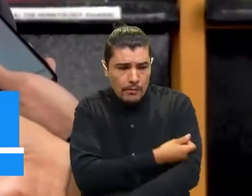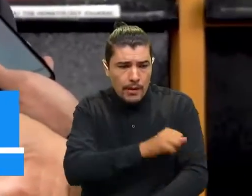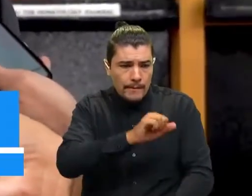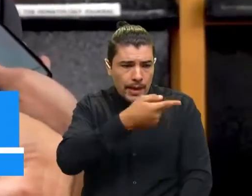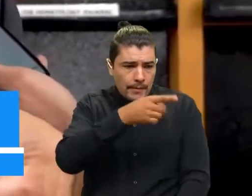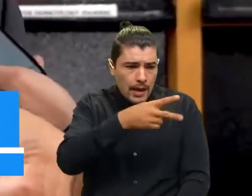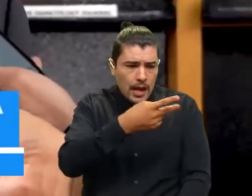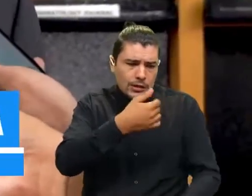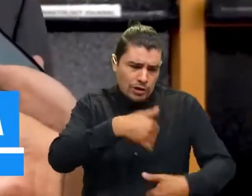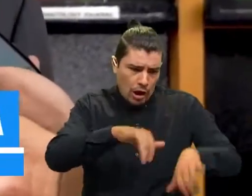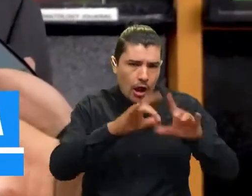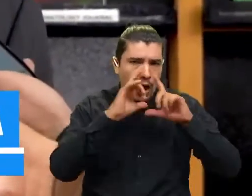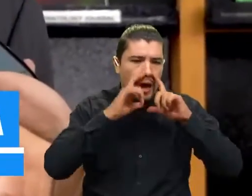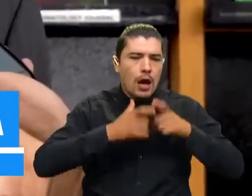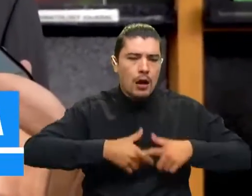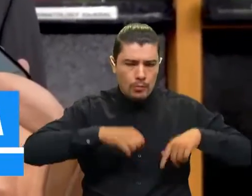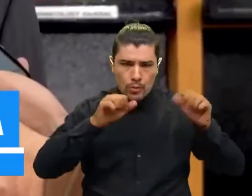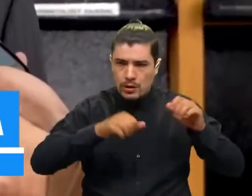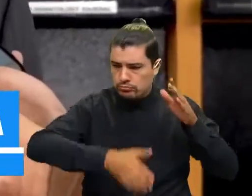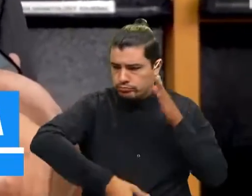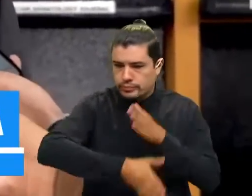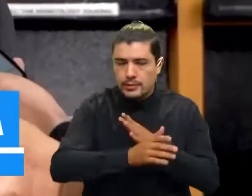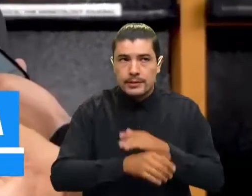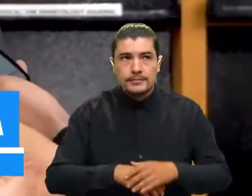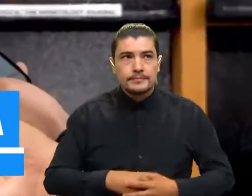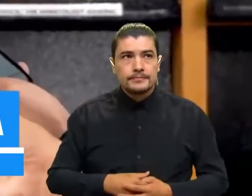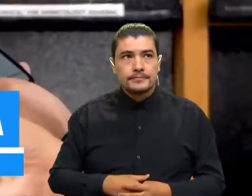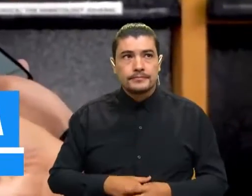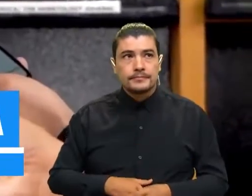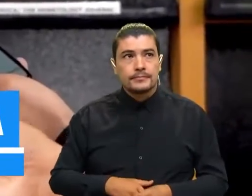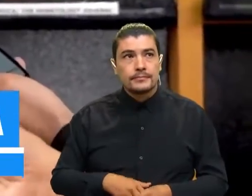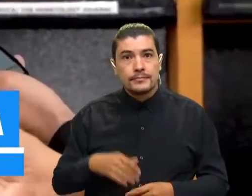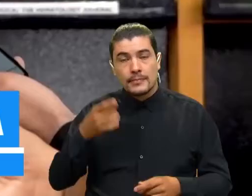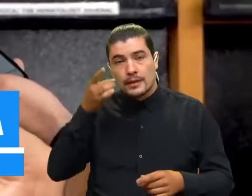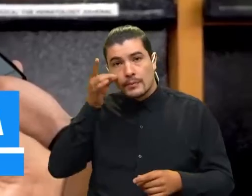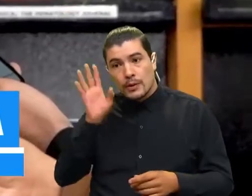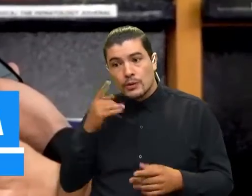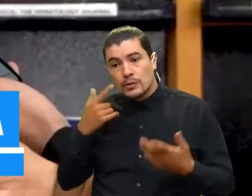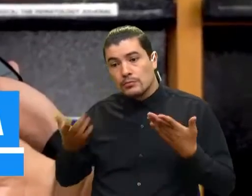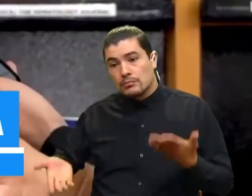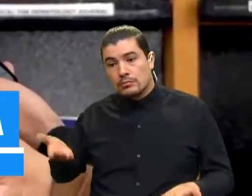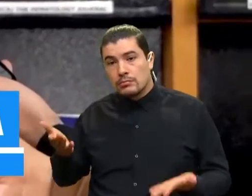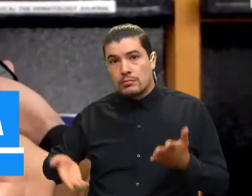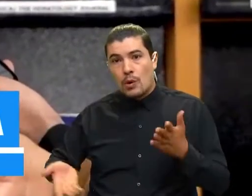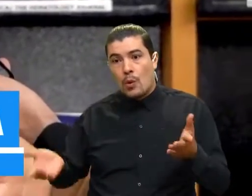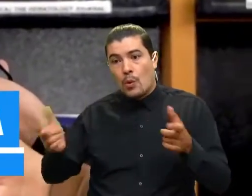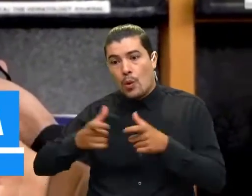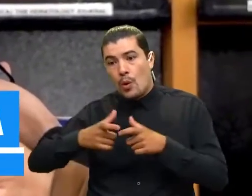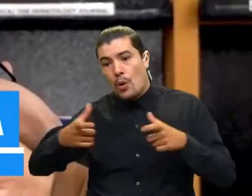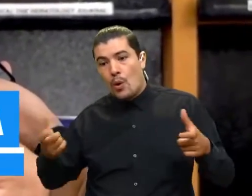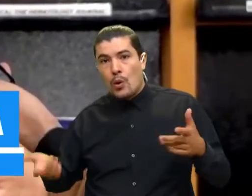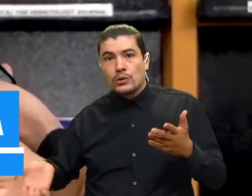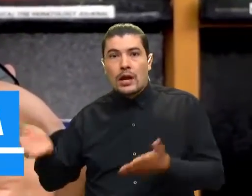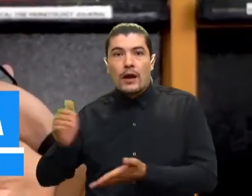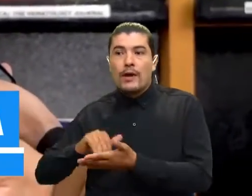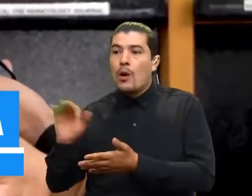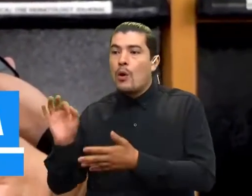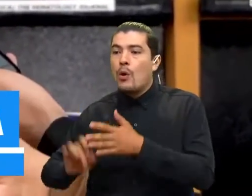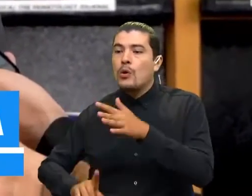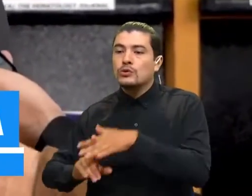volver. Puede volver porque todo depende de la progresión epidemiológica. Nos puede llegar una nueva cepa y